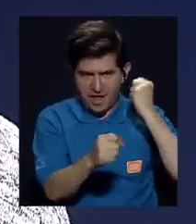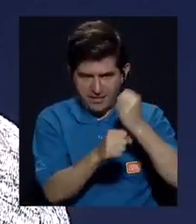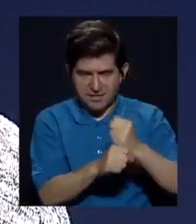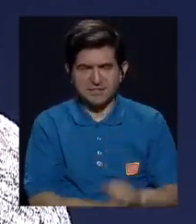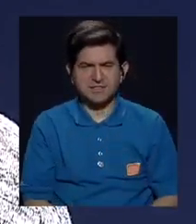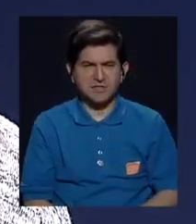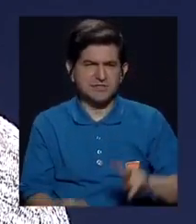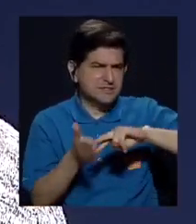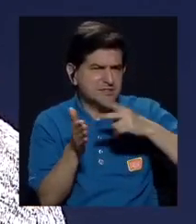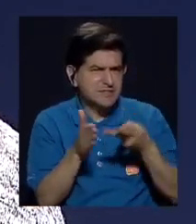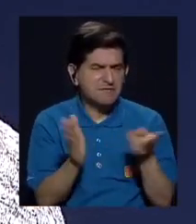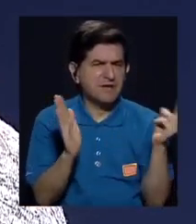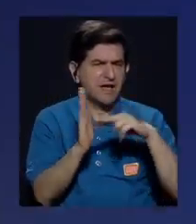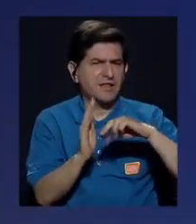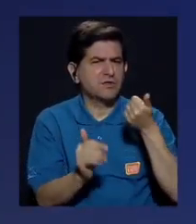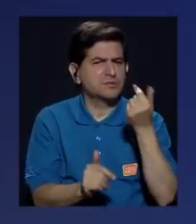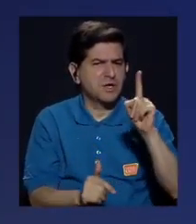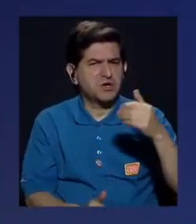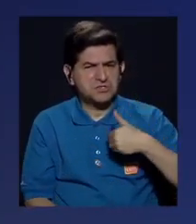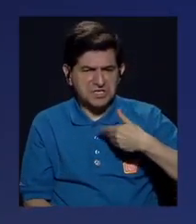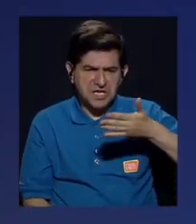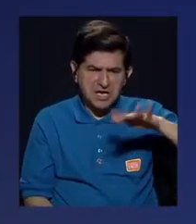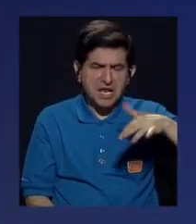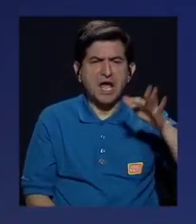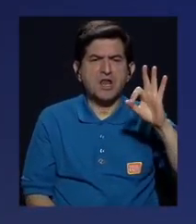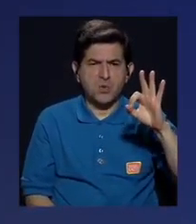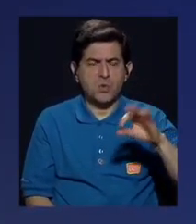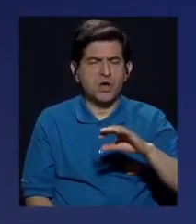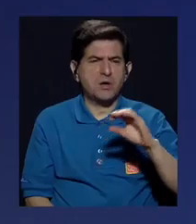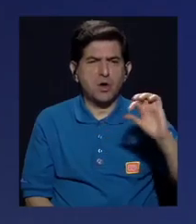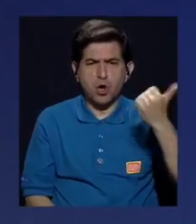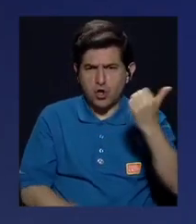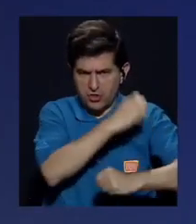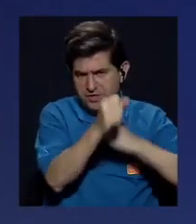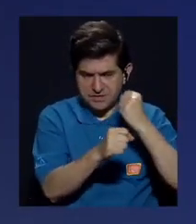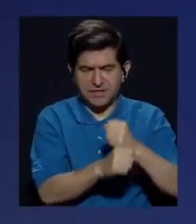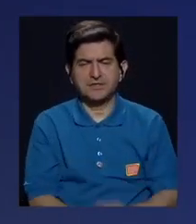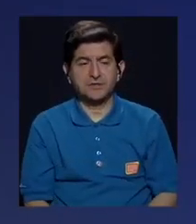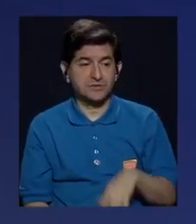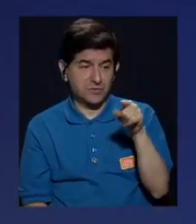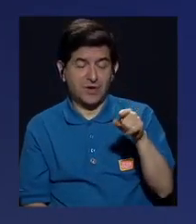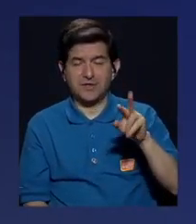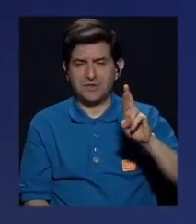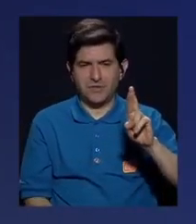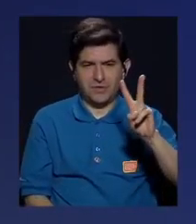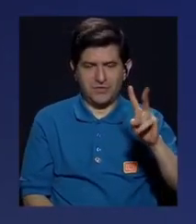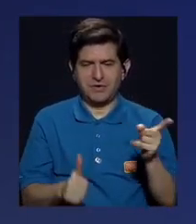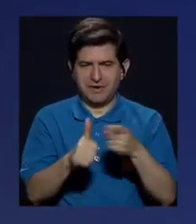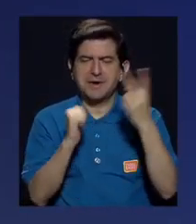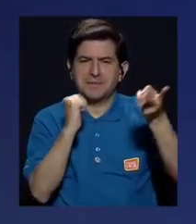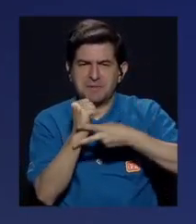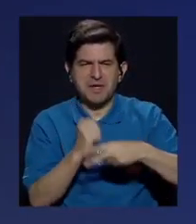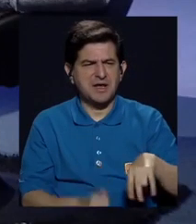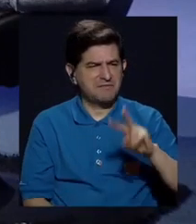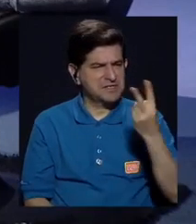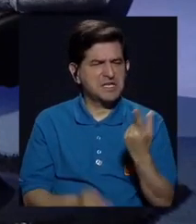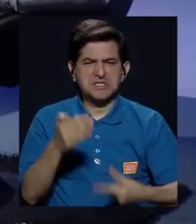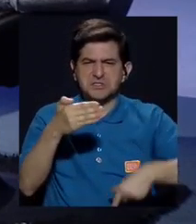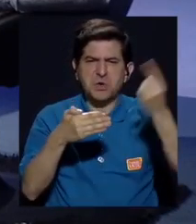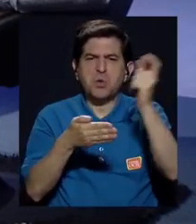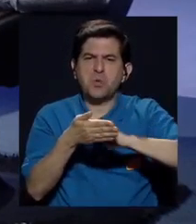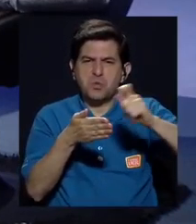en el 2011, tenía alrededor de 9, más o menos, 10 años. Cuando llegó Rebeca, la primera vez creo que estaba en segundo grado